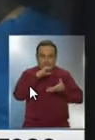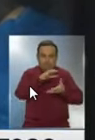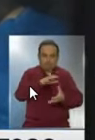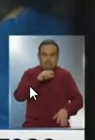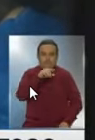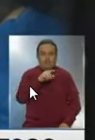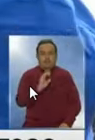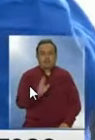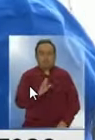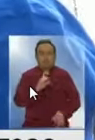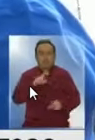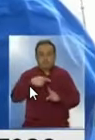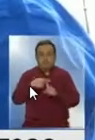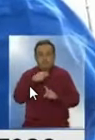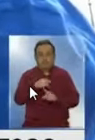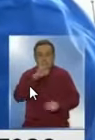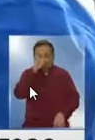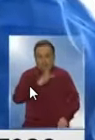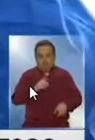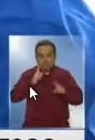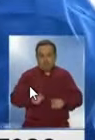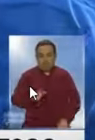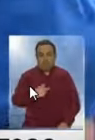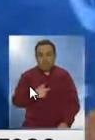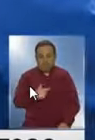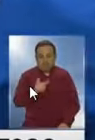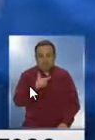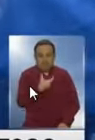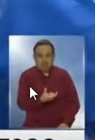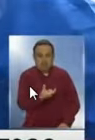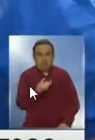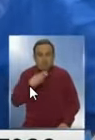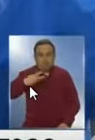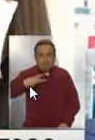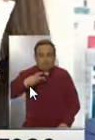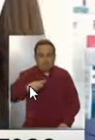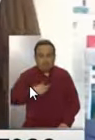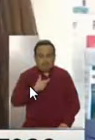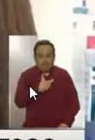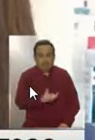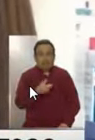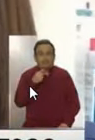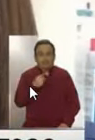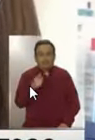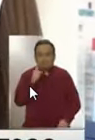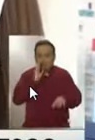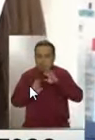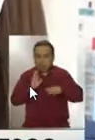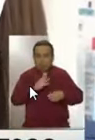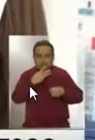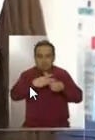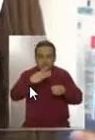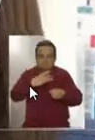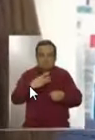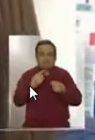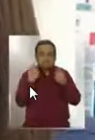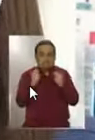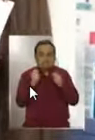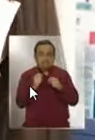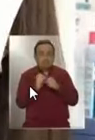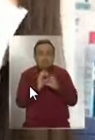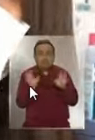medicamentos. Además, los funcionarios deben presentar su identificación municipal. Estamos cuidando a nuestros pacientes y estamos tratando de